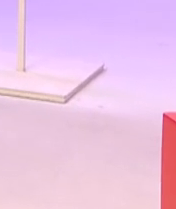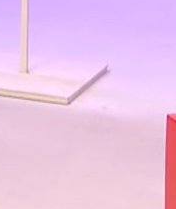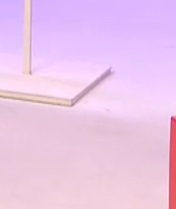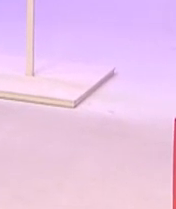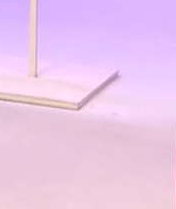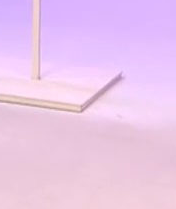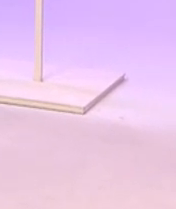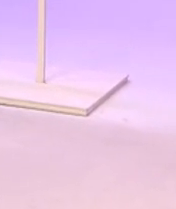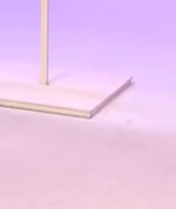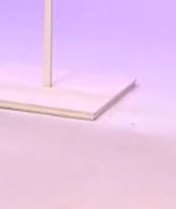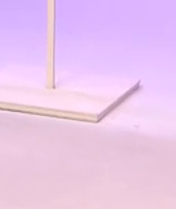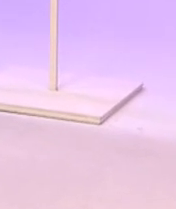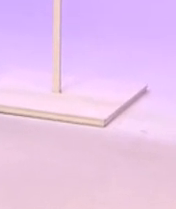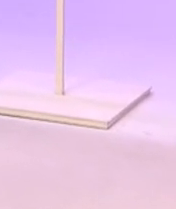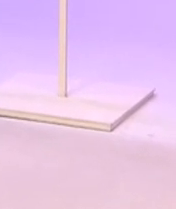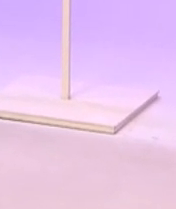el silencio.